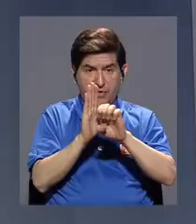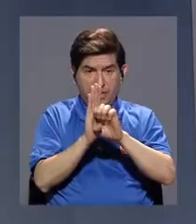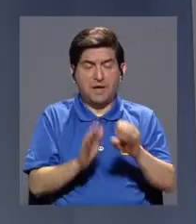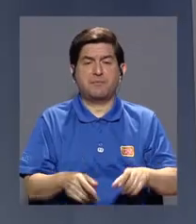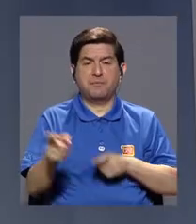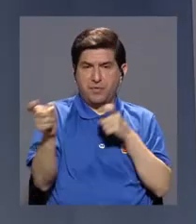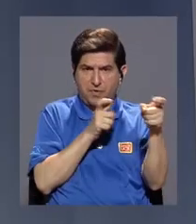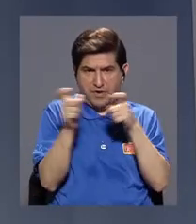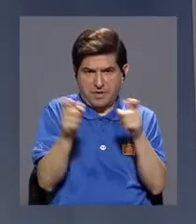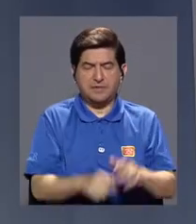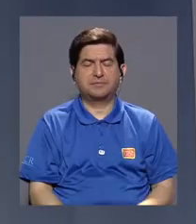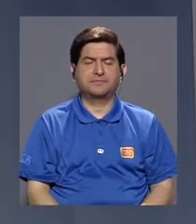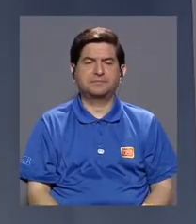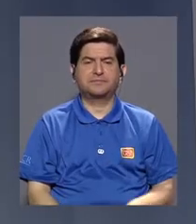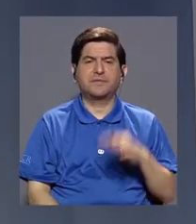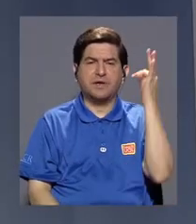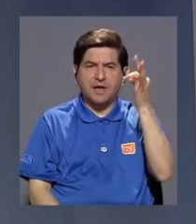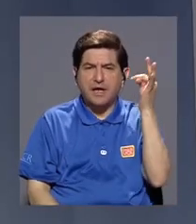ejemplo.